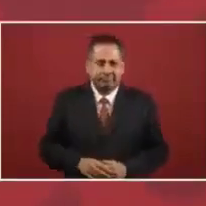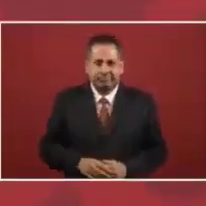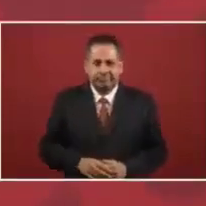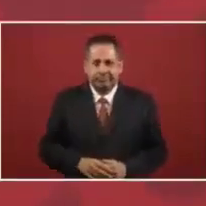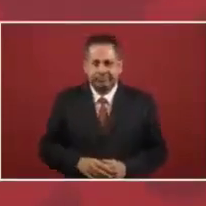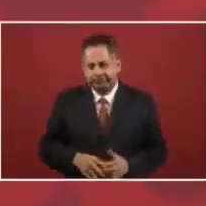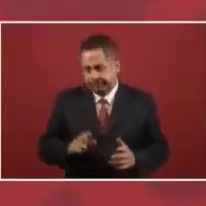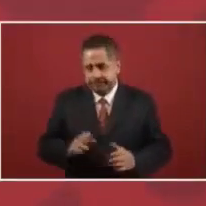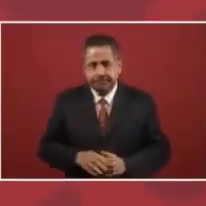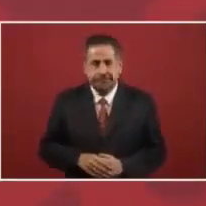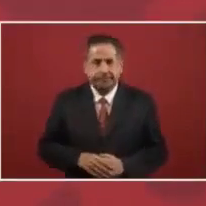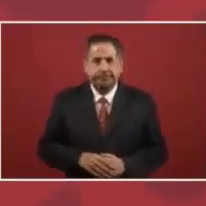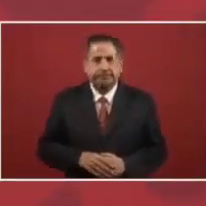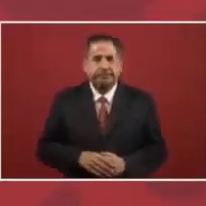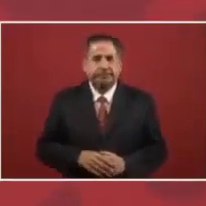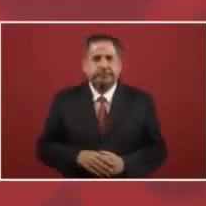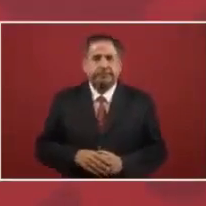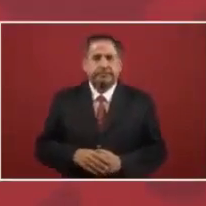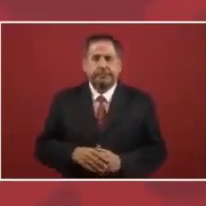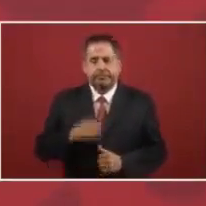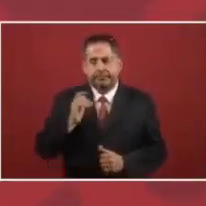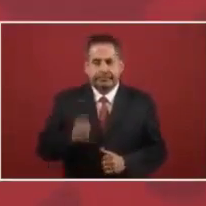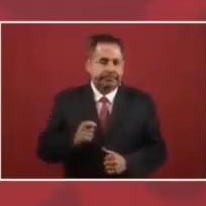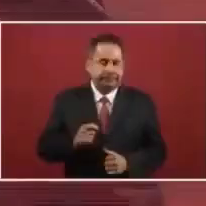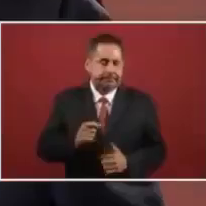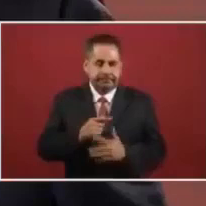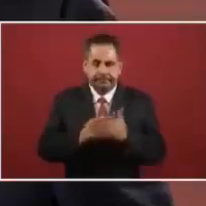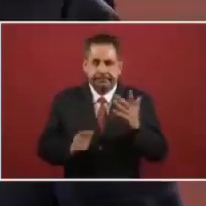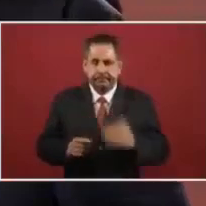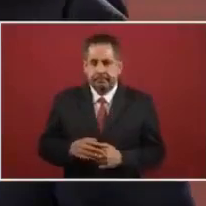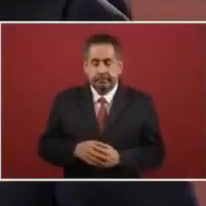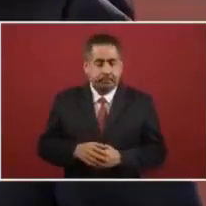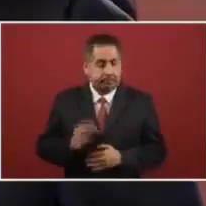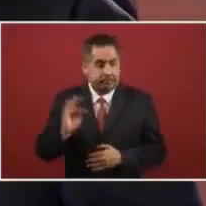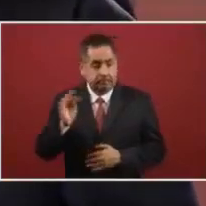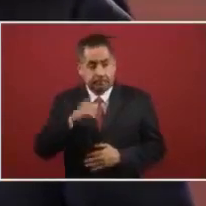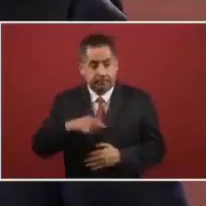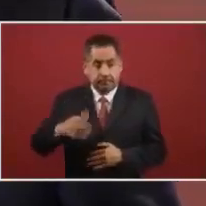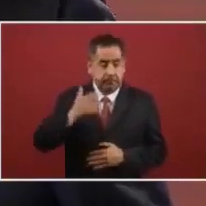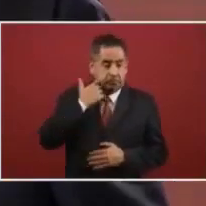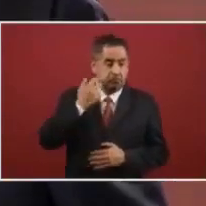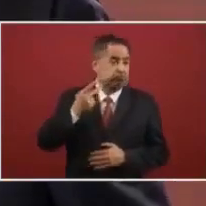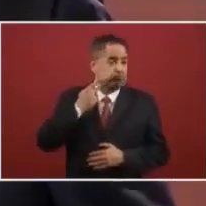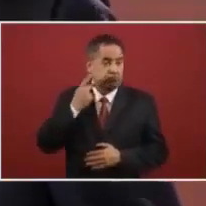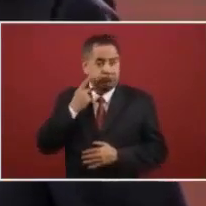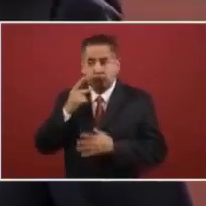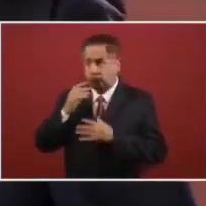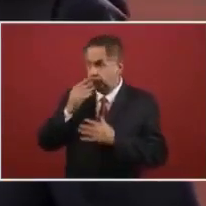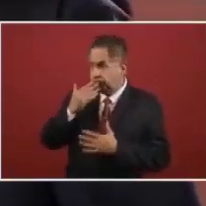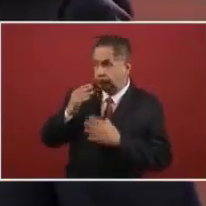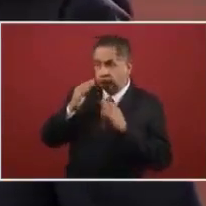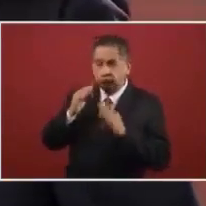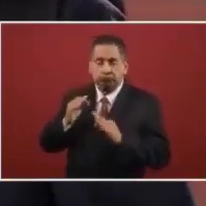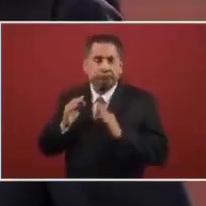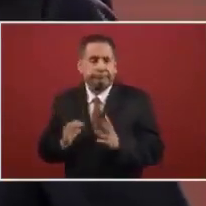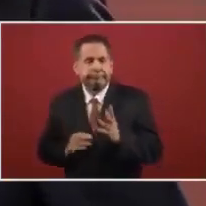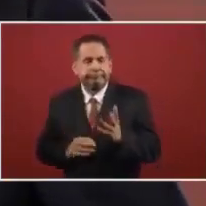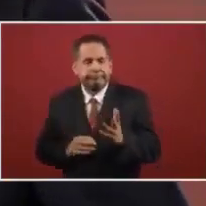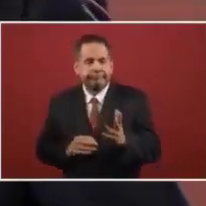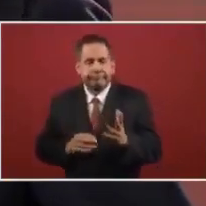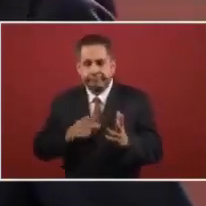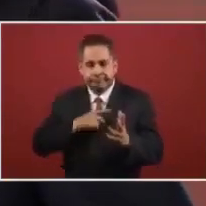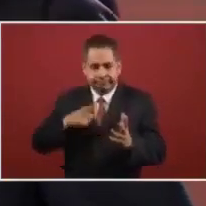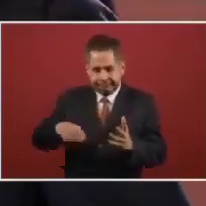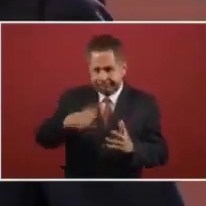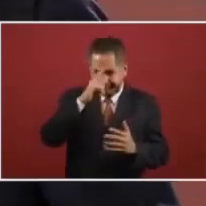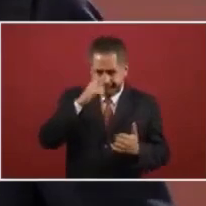entonces en general si se quiere hacer política sobre todo esto lo deben de pensar